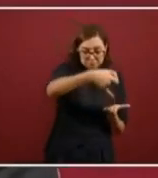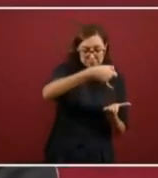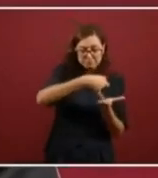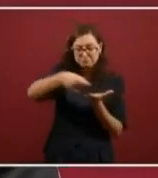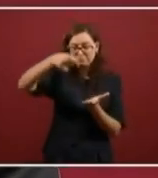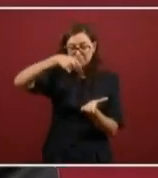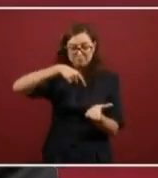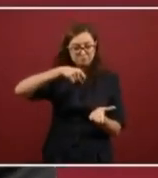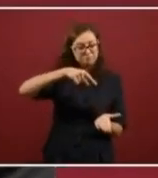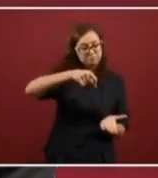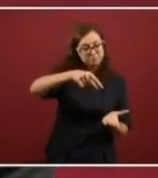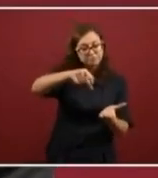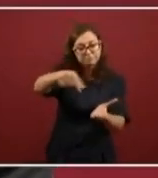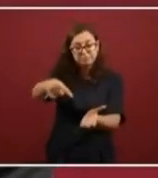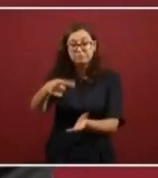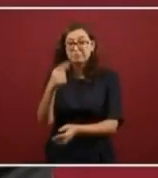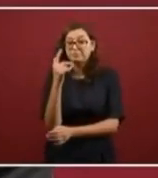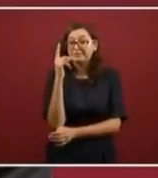son de café.